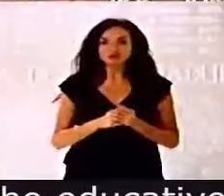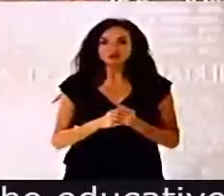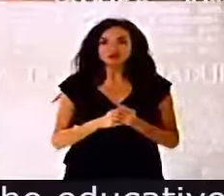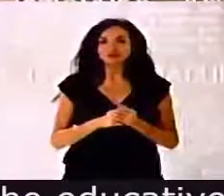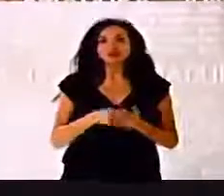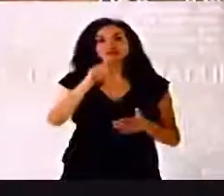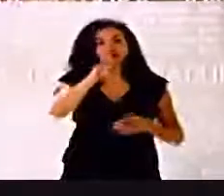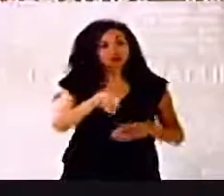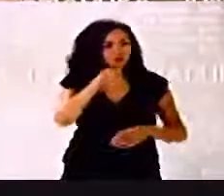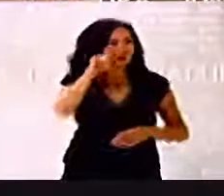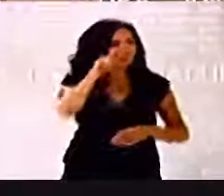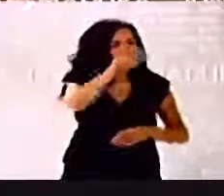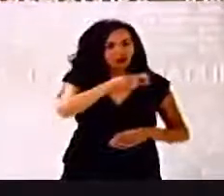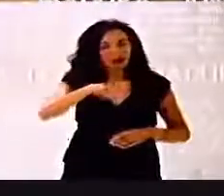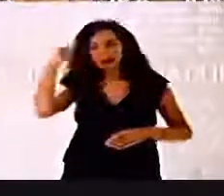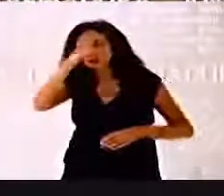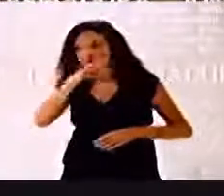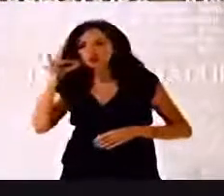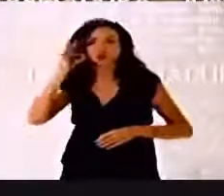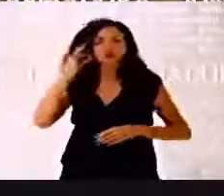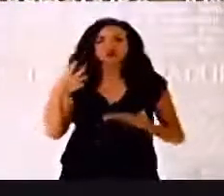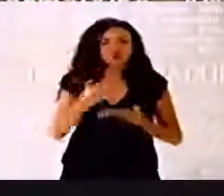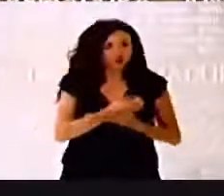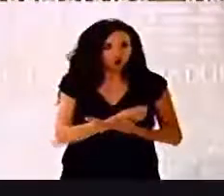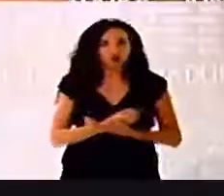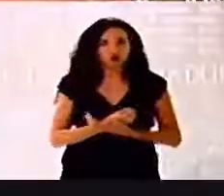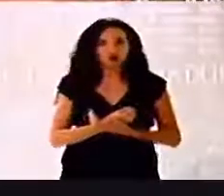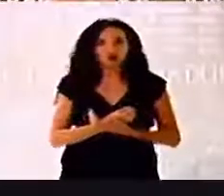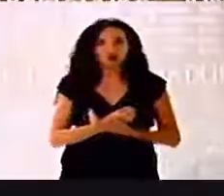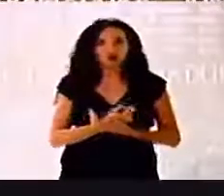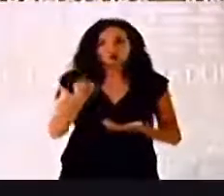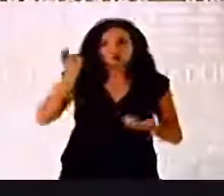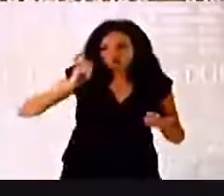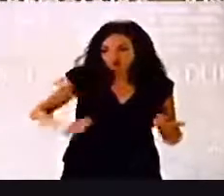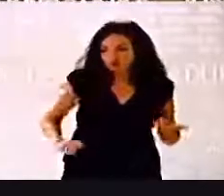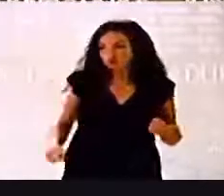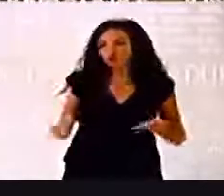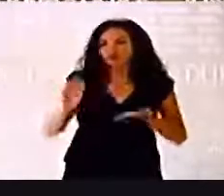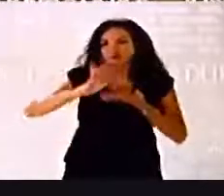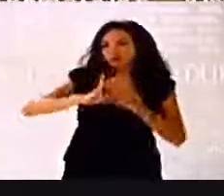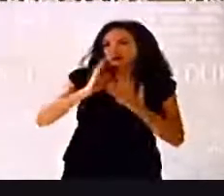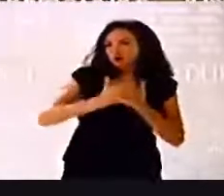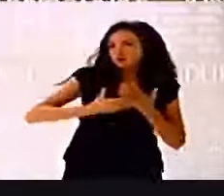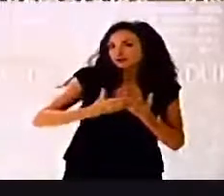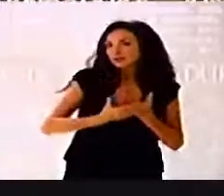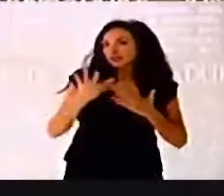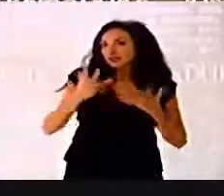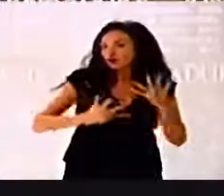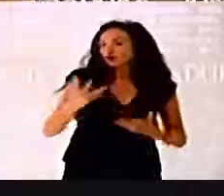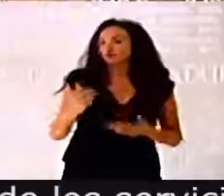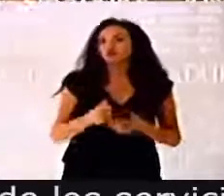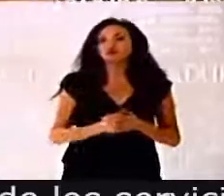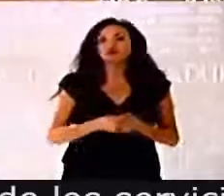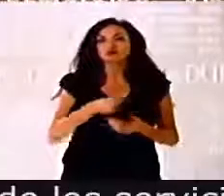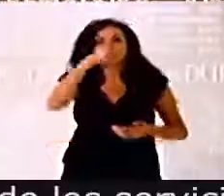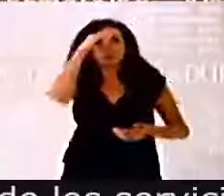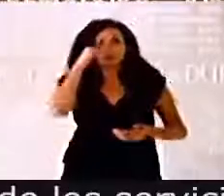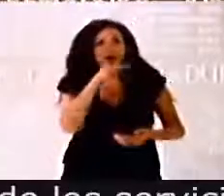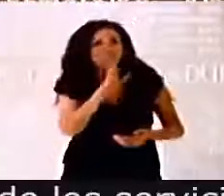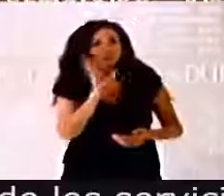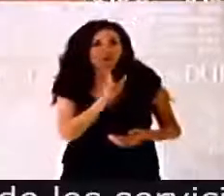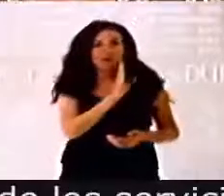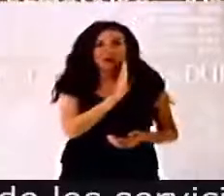También los maestros, las maestras, los profesores, las profesoras, los profesionales de los servicios administrativos, los papás, las